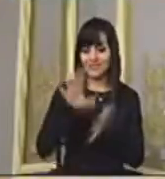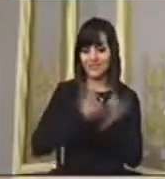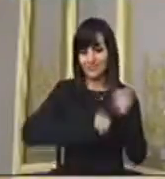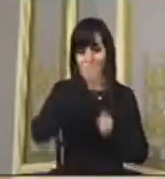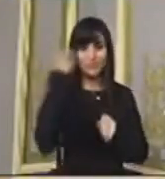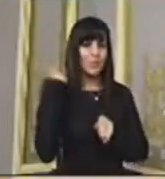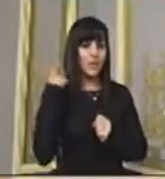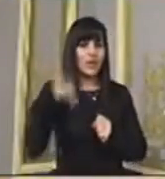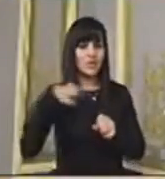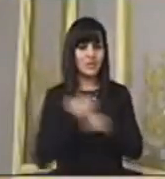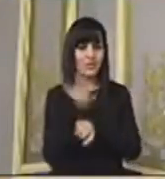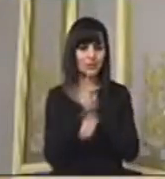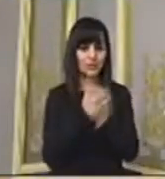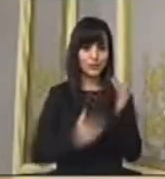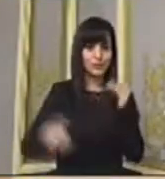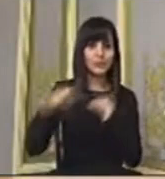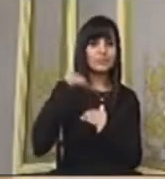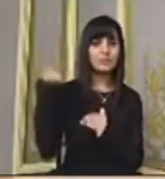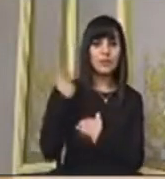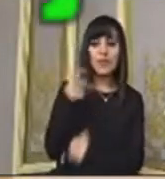Política del Estado Libre y Soberano de Puebla,